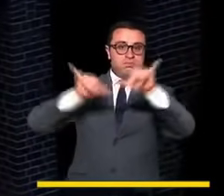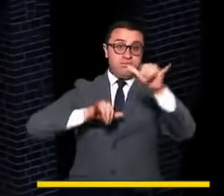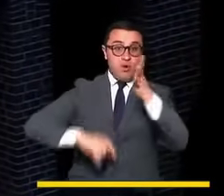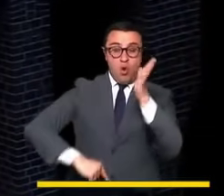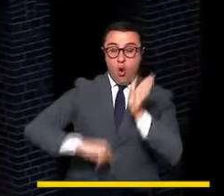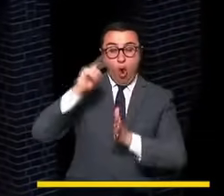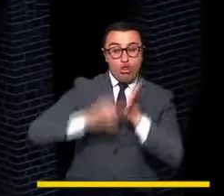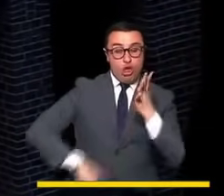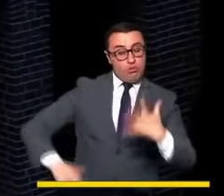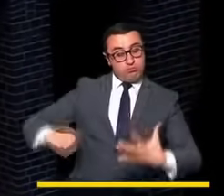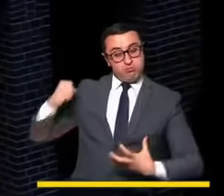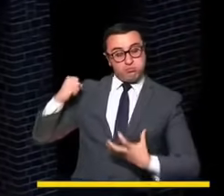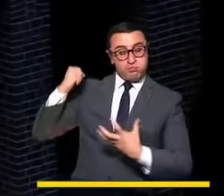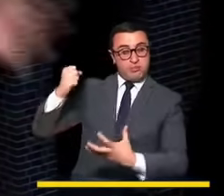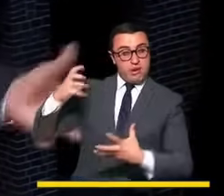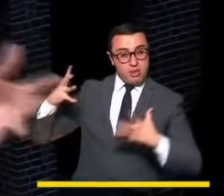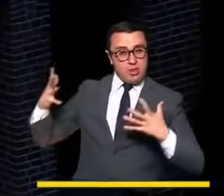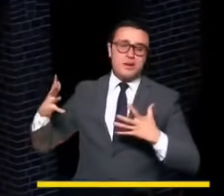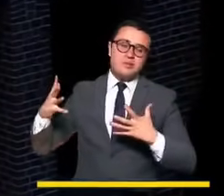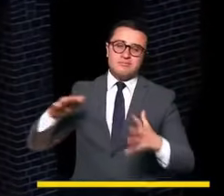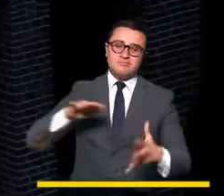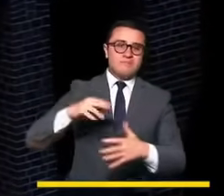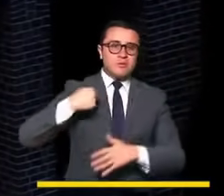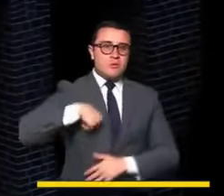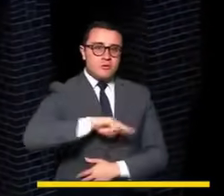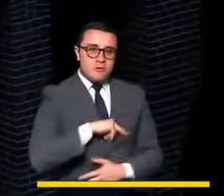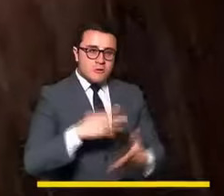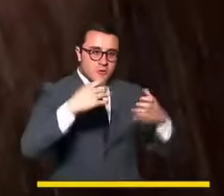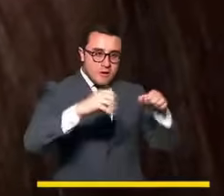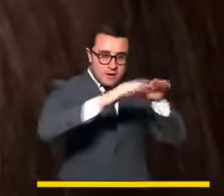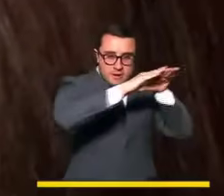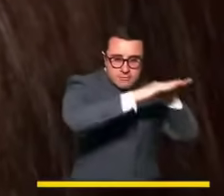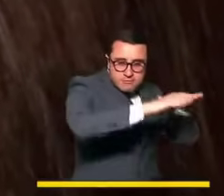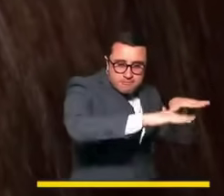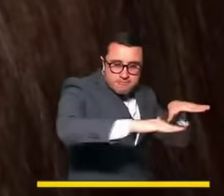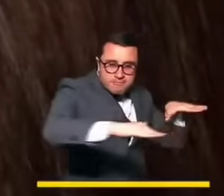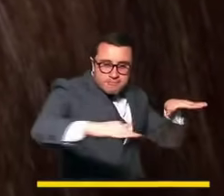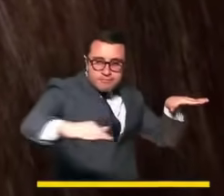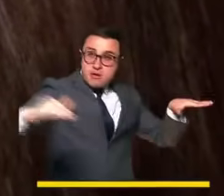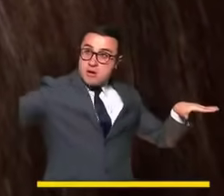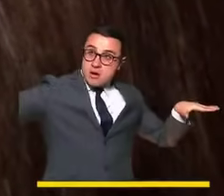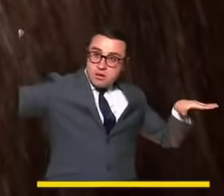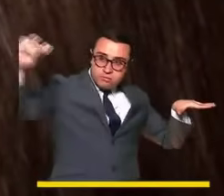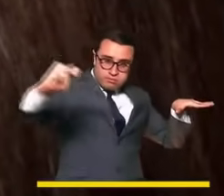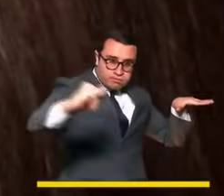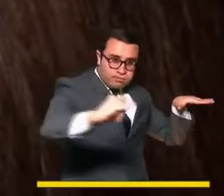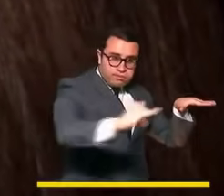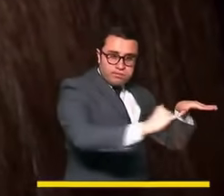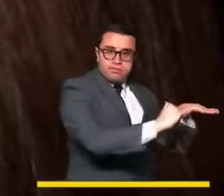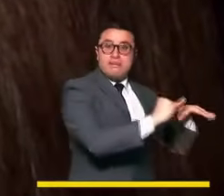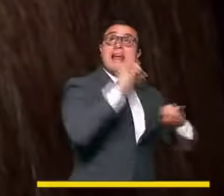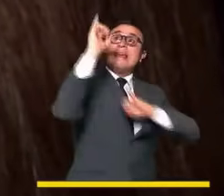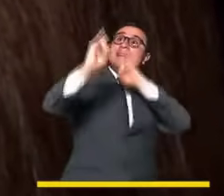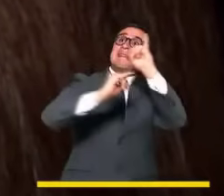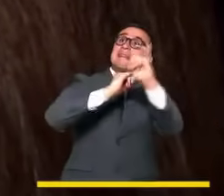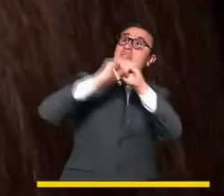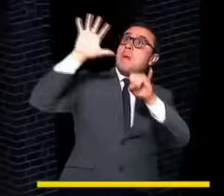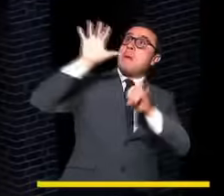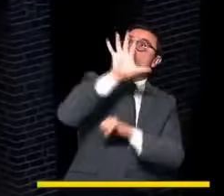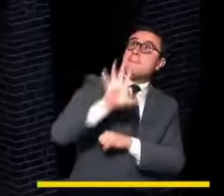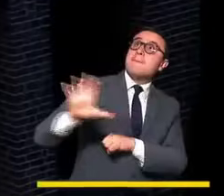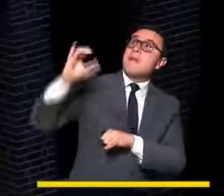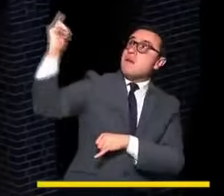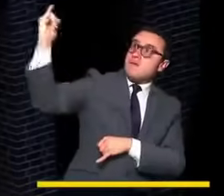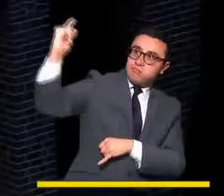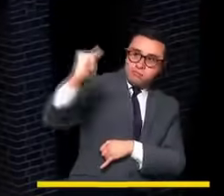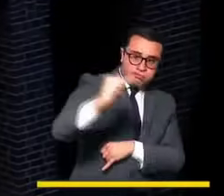contrato, queremos la pista para que lleguen los aviones de afuera del país. Entonces